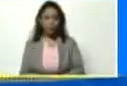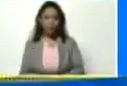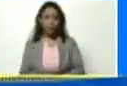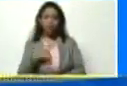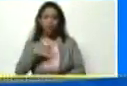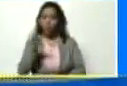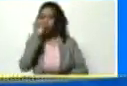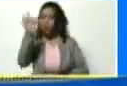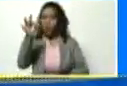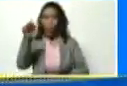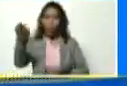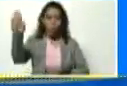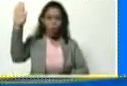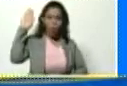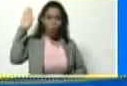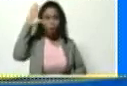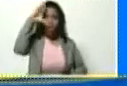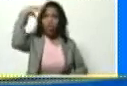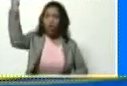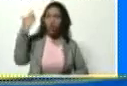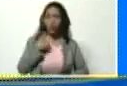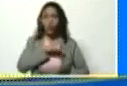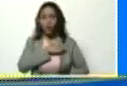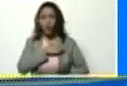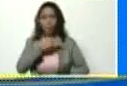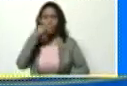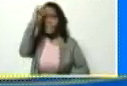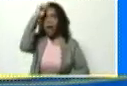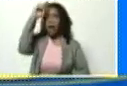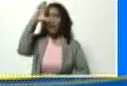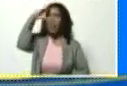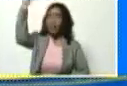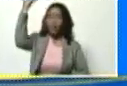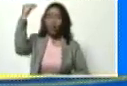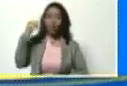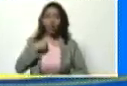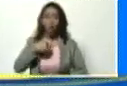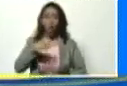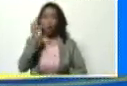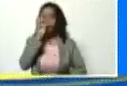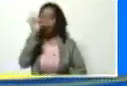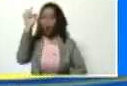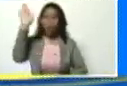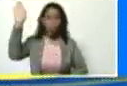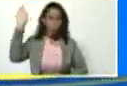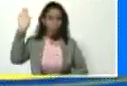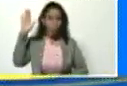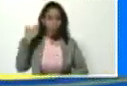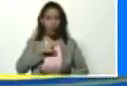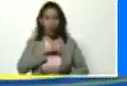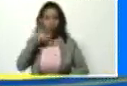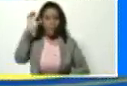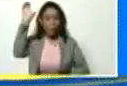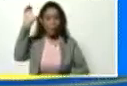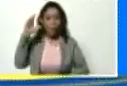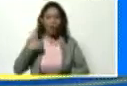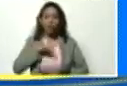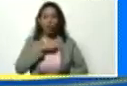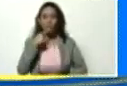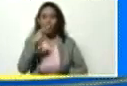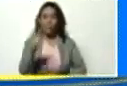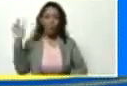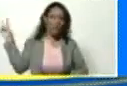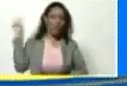juro por Dios Padre nuestro Señor, se lo juro por nuestra patria, vamos a decir: